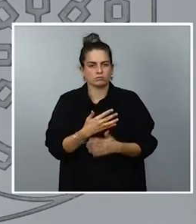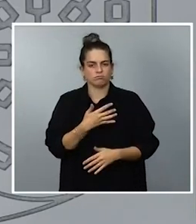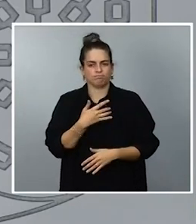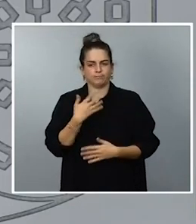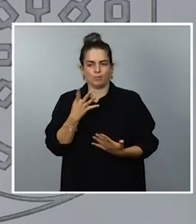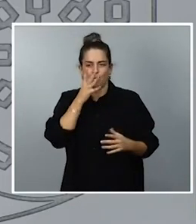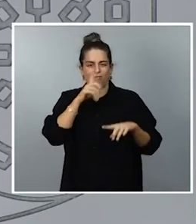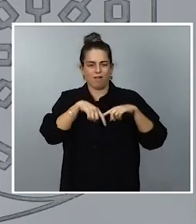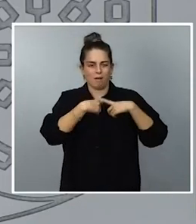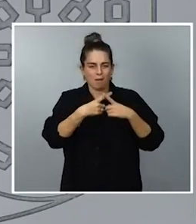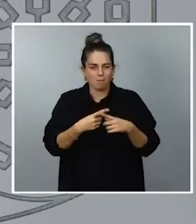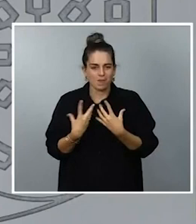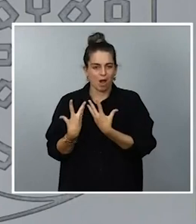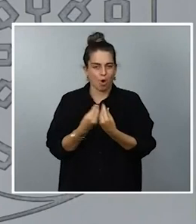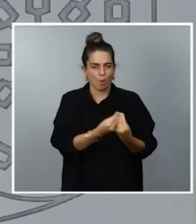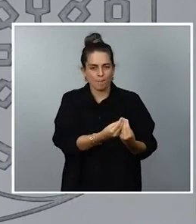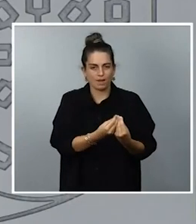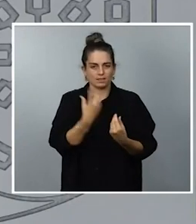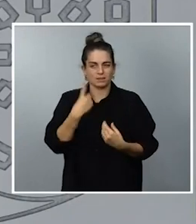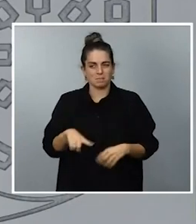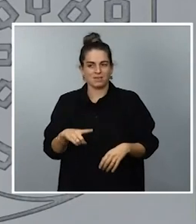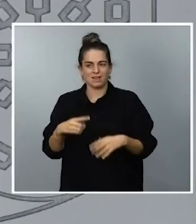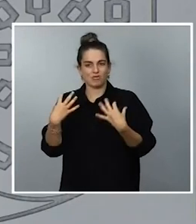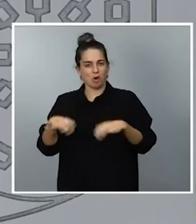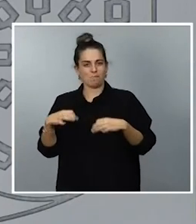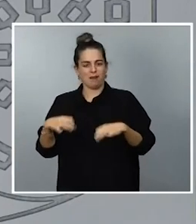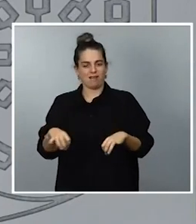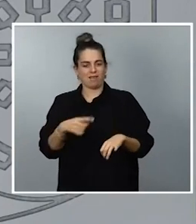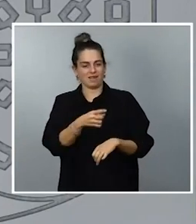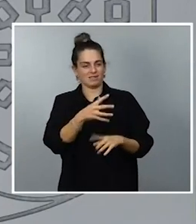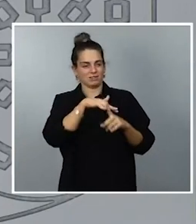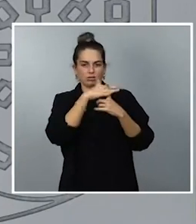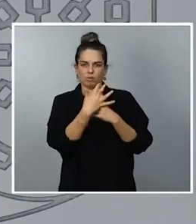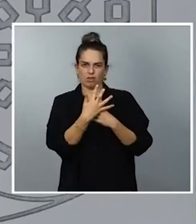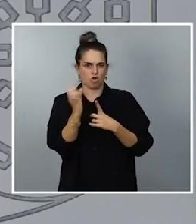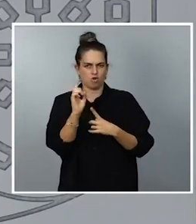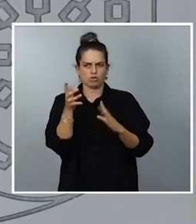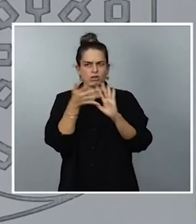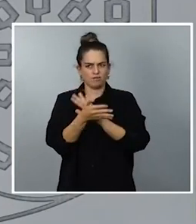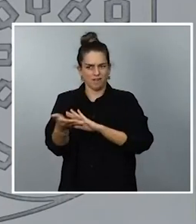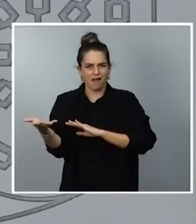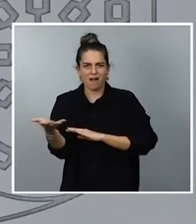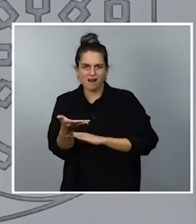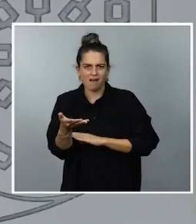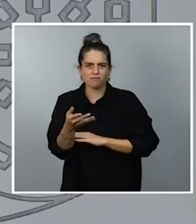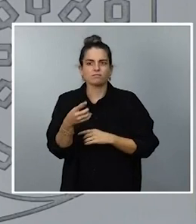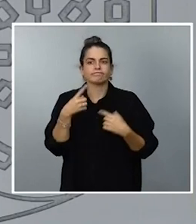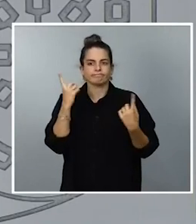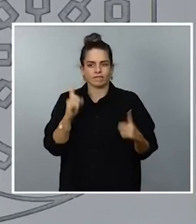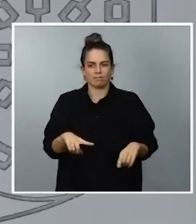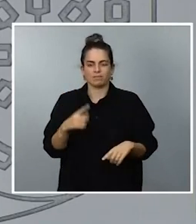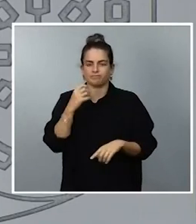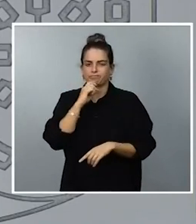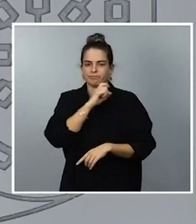las familias. No conviene normalizar la gravedad de estos hechos y por eso quería hacer esta denuncia y esta condena pública